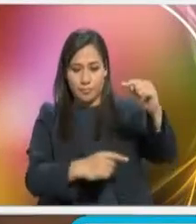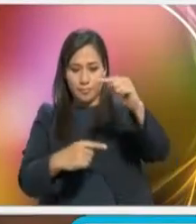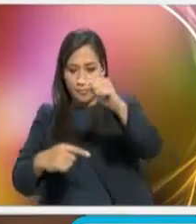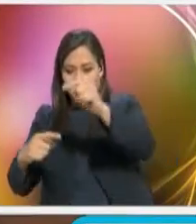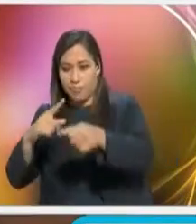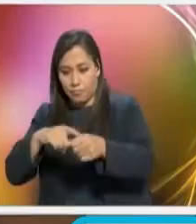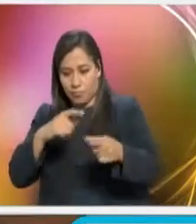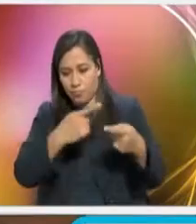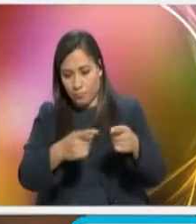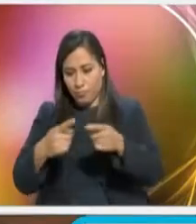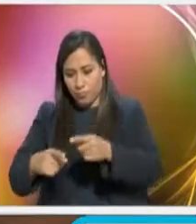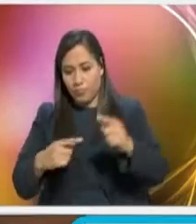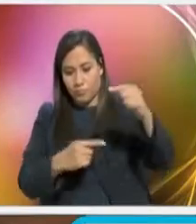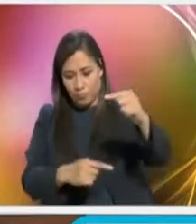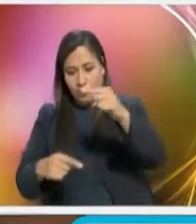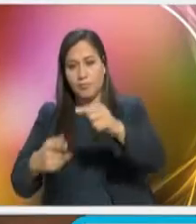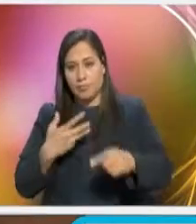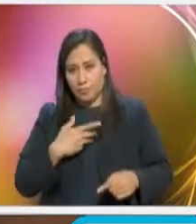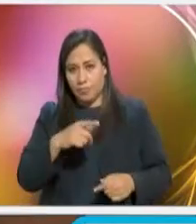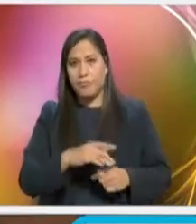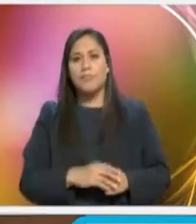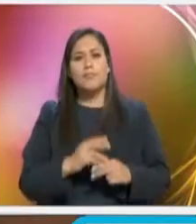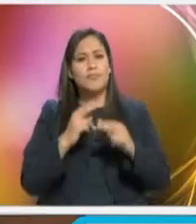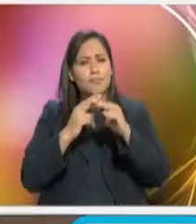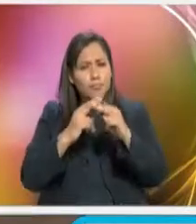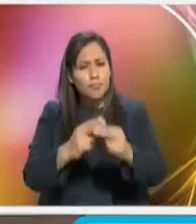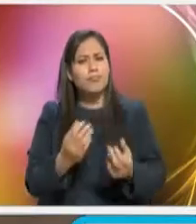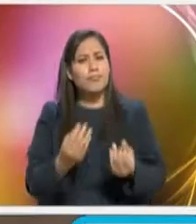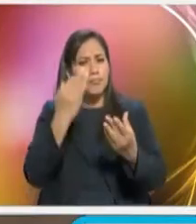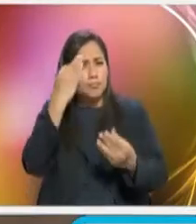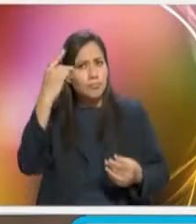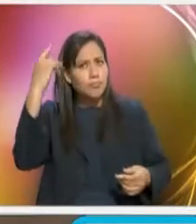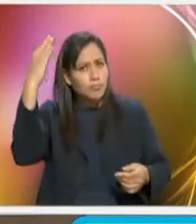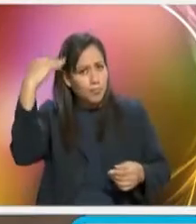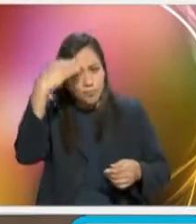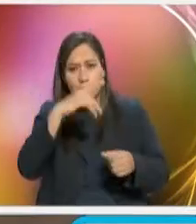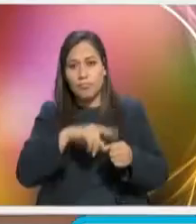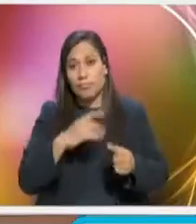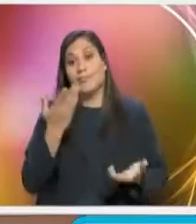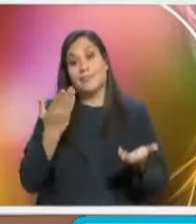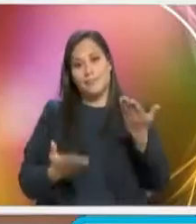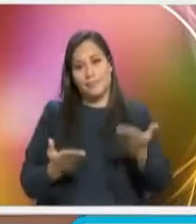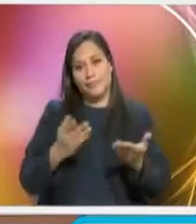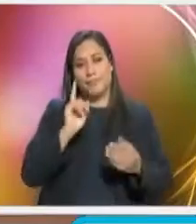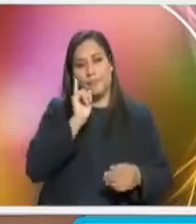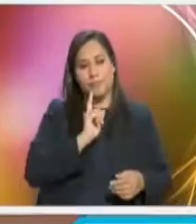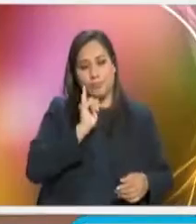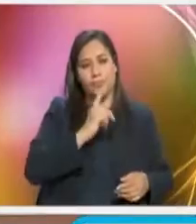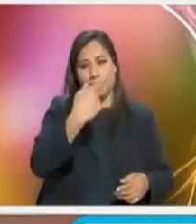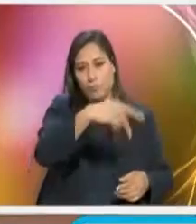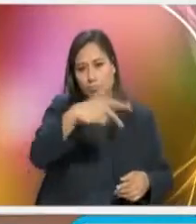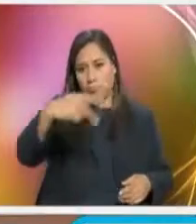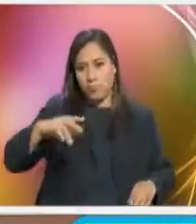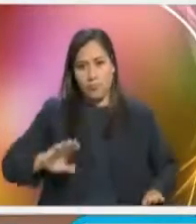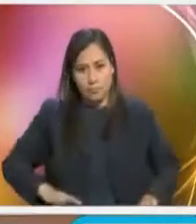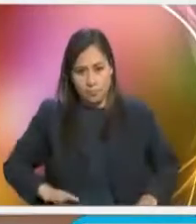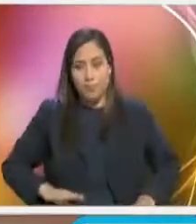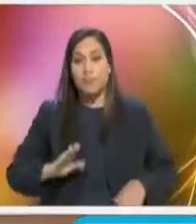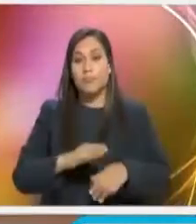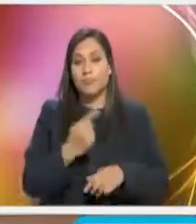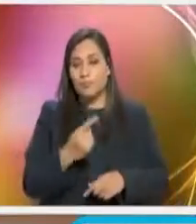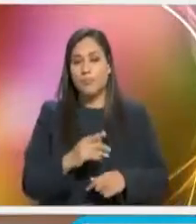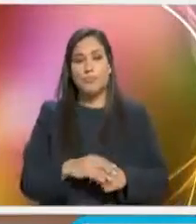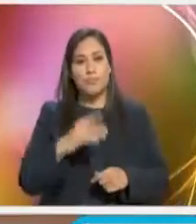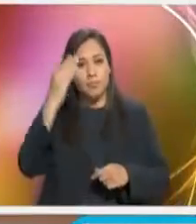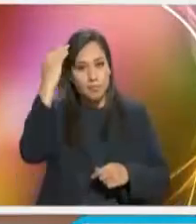colores disponibles en estos tintes. Así ¿El que tiempo de durabilidad del color? Eso depende de cada mujer, porque cada cuando